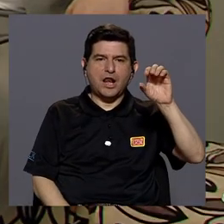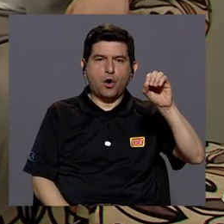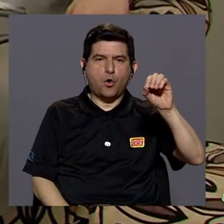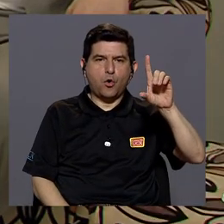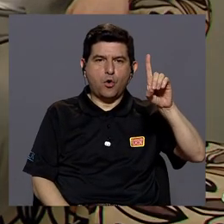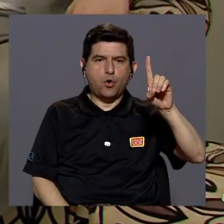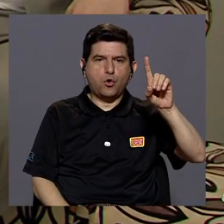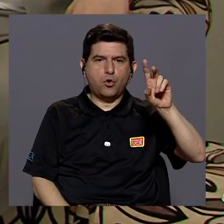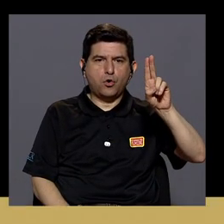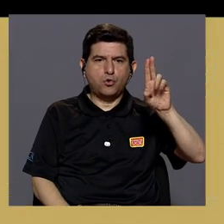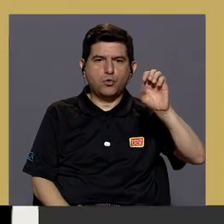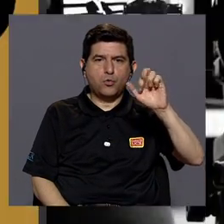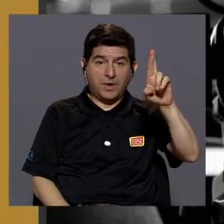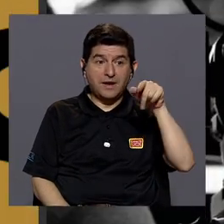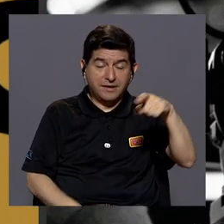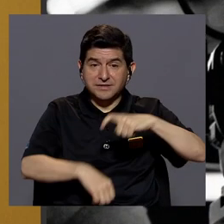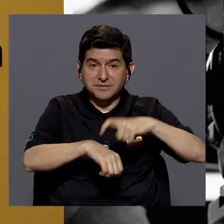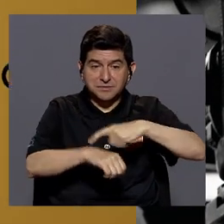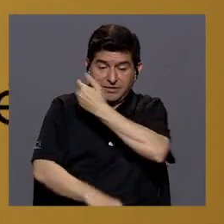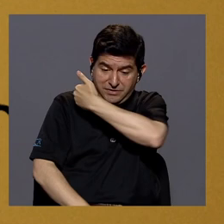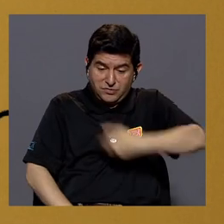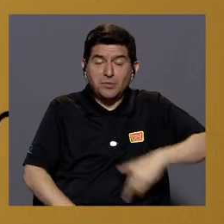era el presidente de la República.